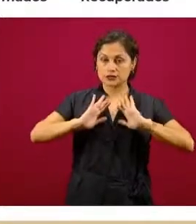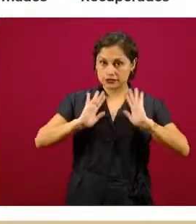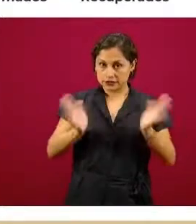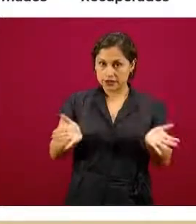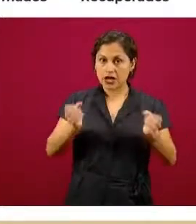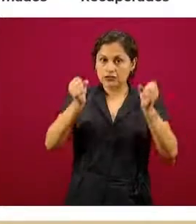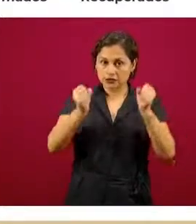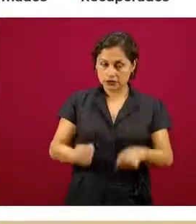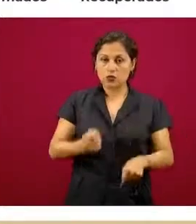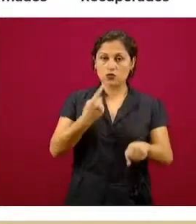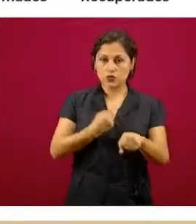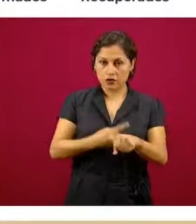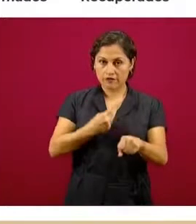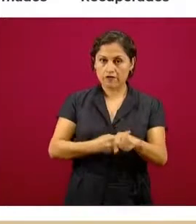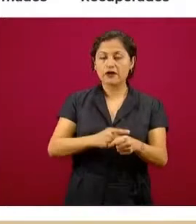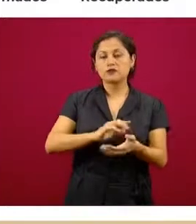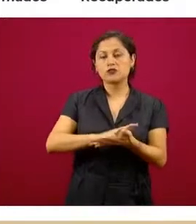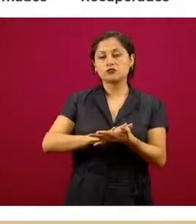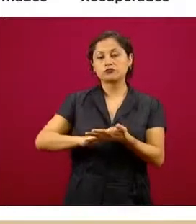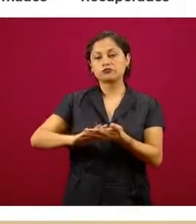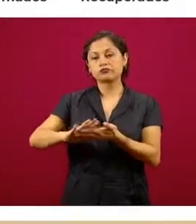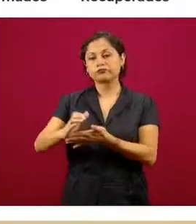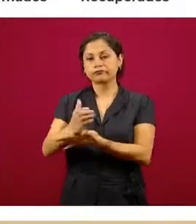precisamente representan